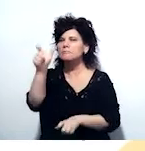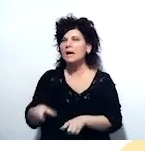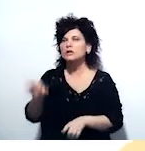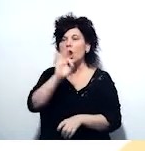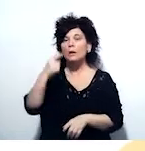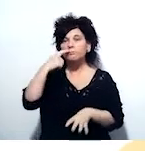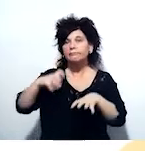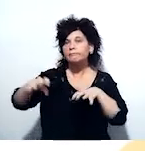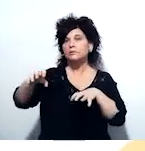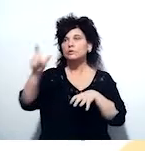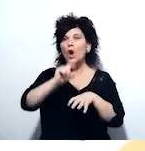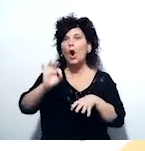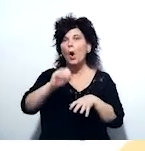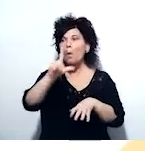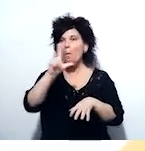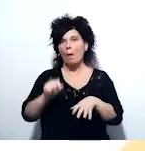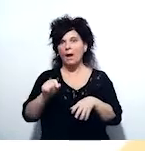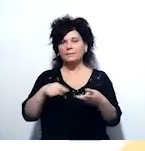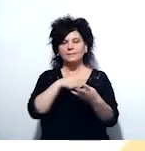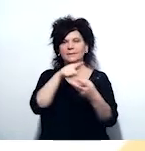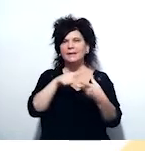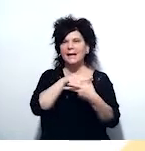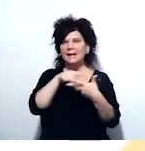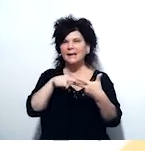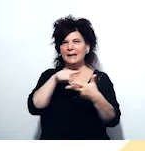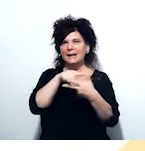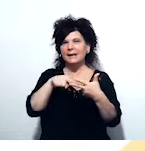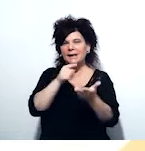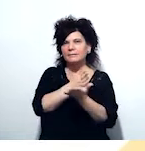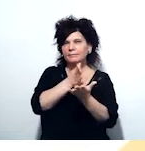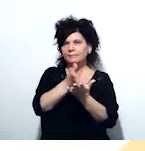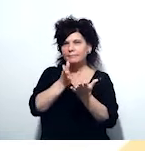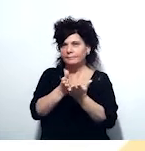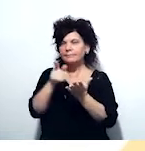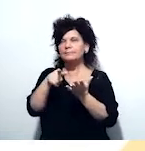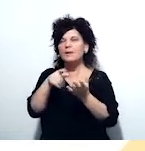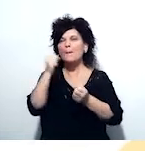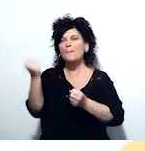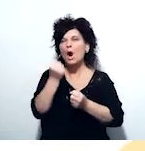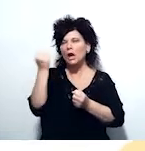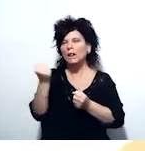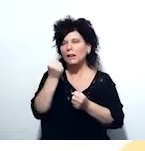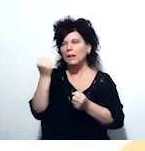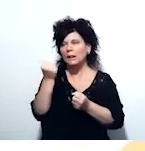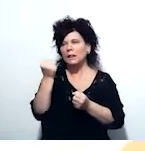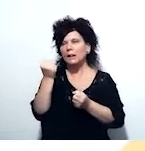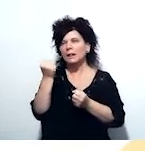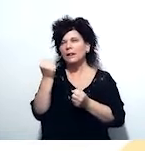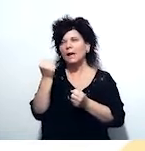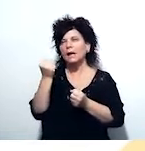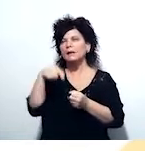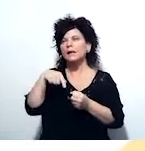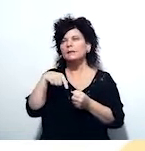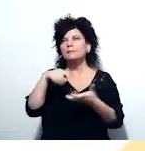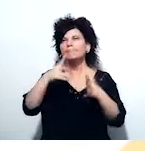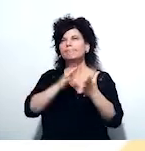una organización o un país. Ellos hacen estas tres distinciones. Lo importante de toda esta